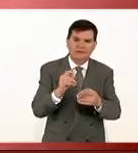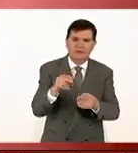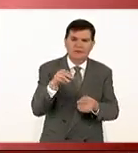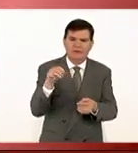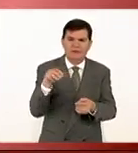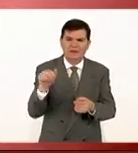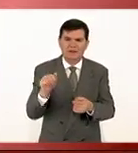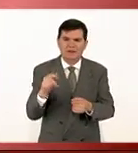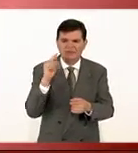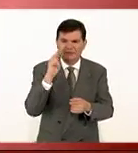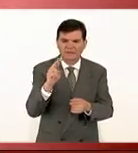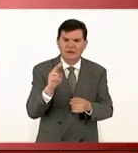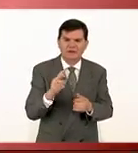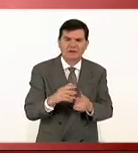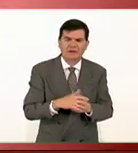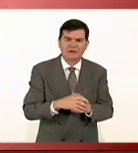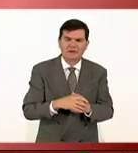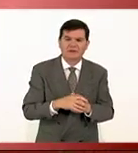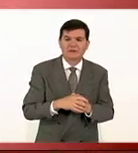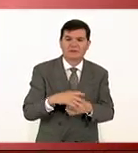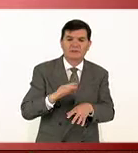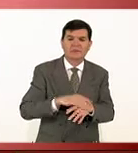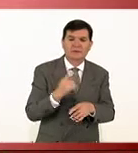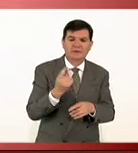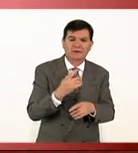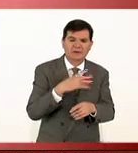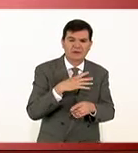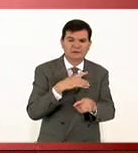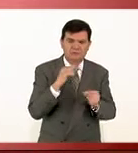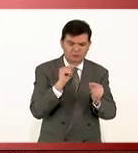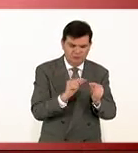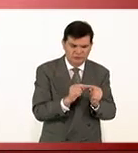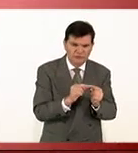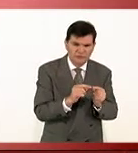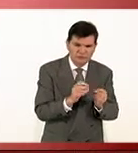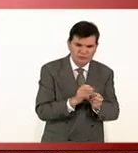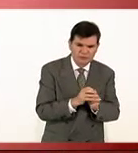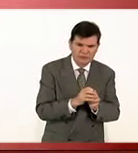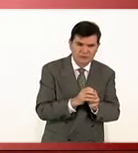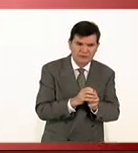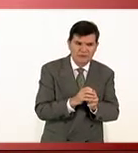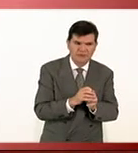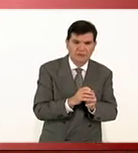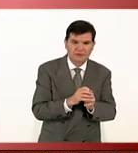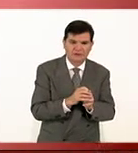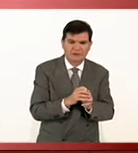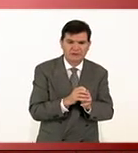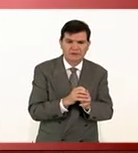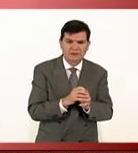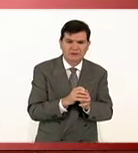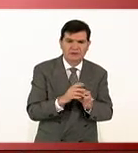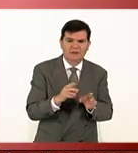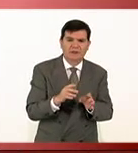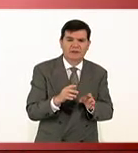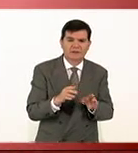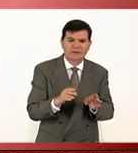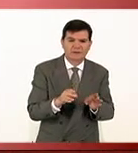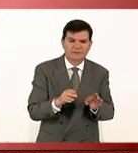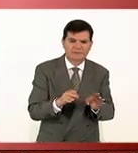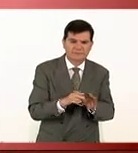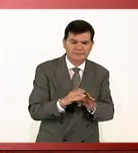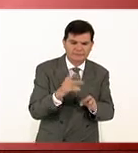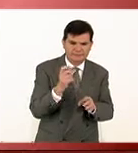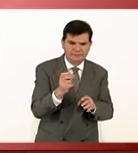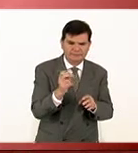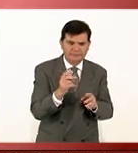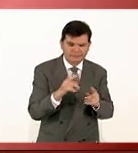Morena, pero dado, ¿no?, que entraba en la categoría de chiquito, ¿no?, de partido emergente. Chiquitos, ¿no? Exacto. Entonces,